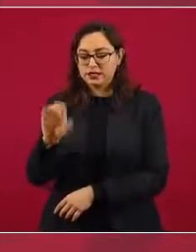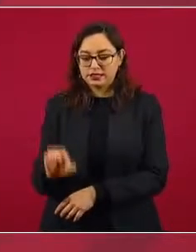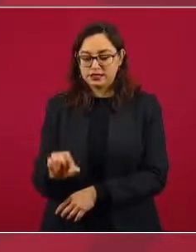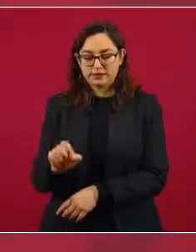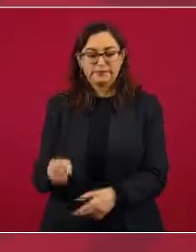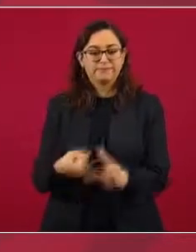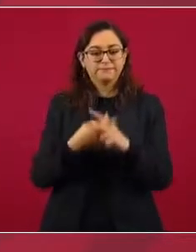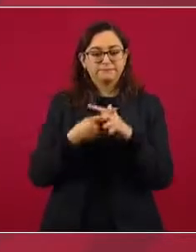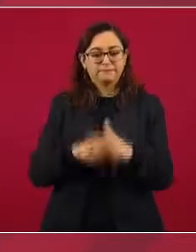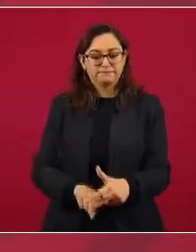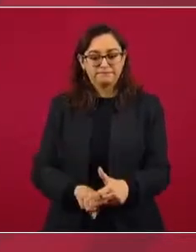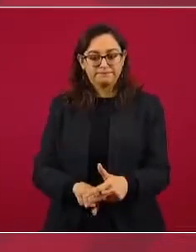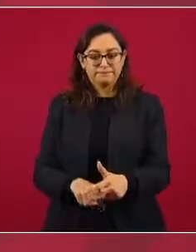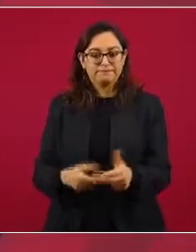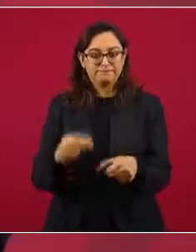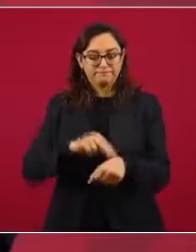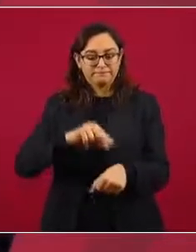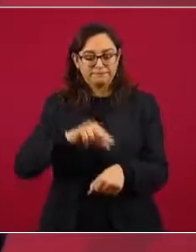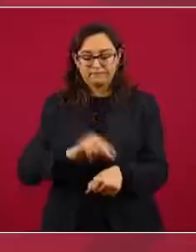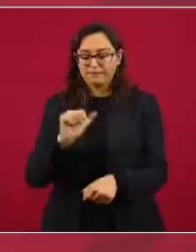comenzamos con el doctor Alcocer.